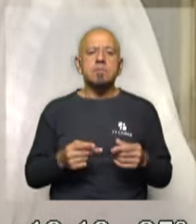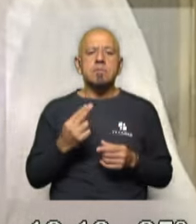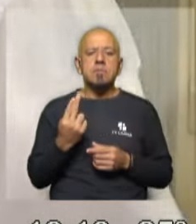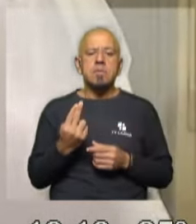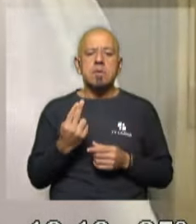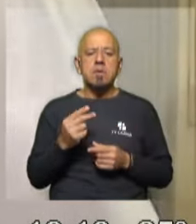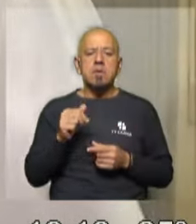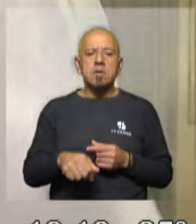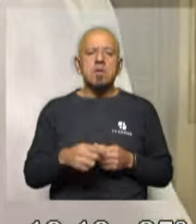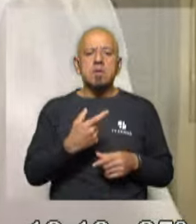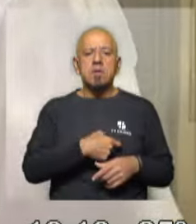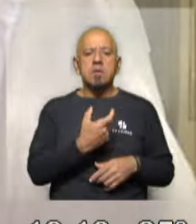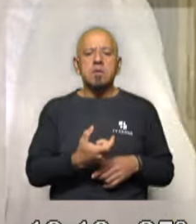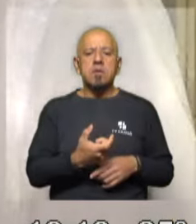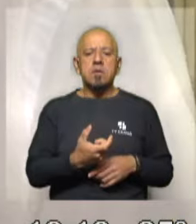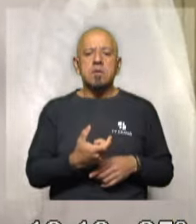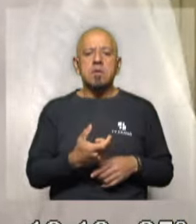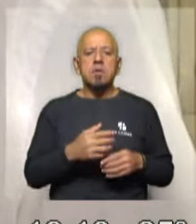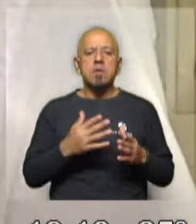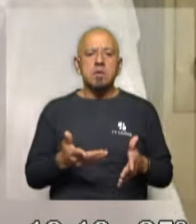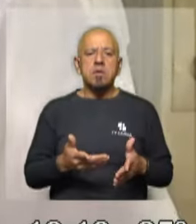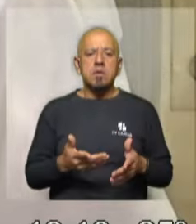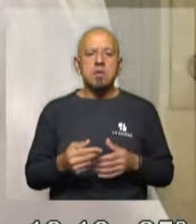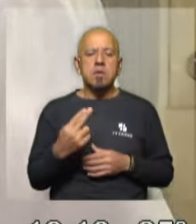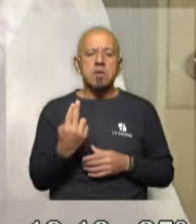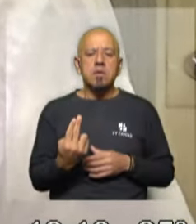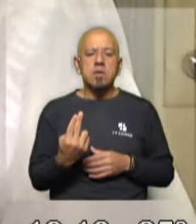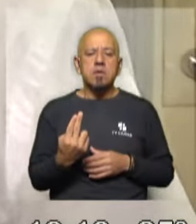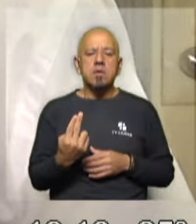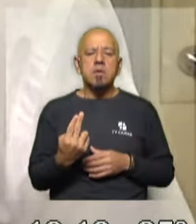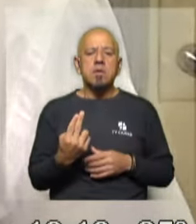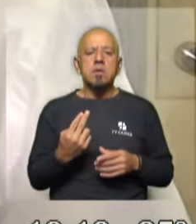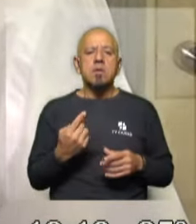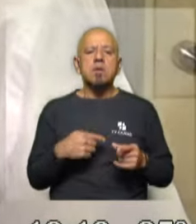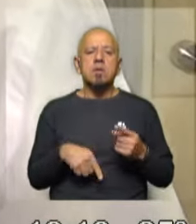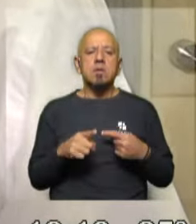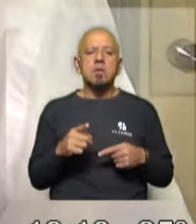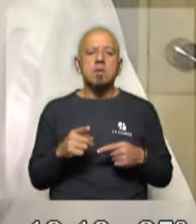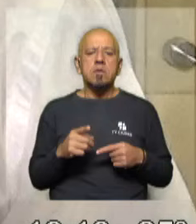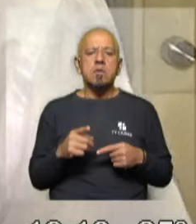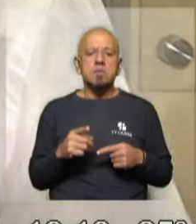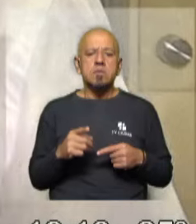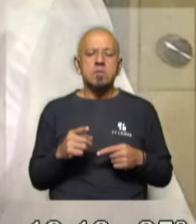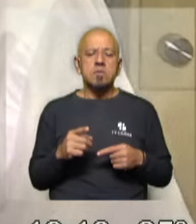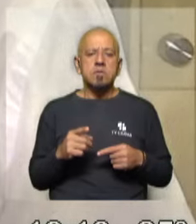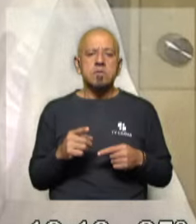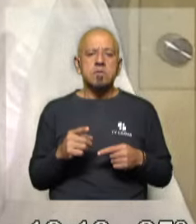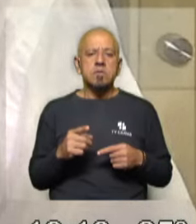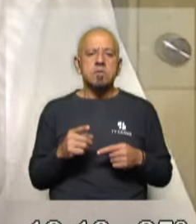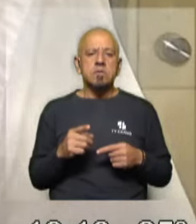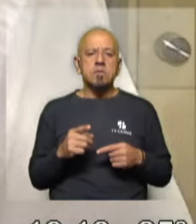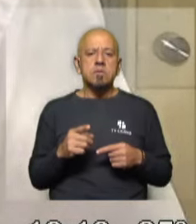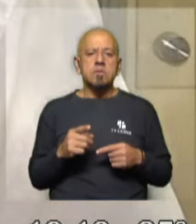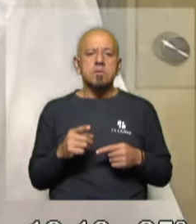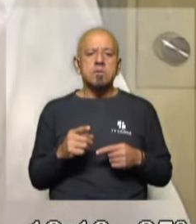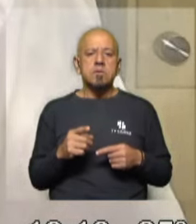habla hoy de libreta, no existe eso, hoy es un permiso para conducir. Entonces ya queremos nosotros que, bueno, falla